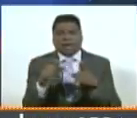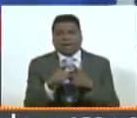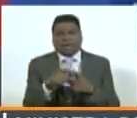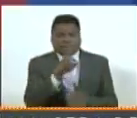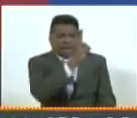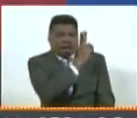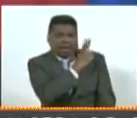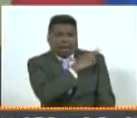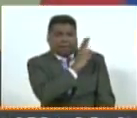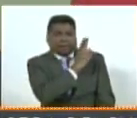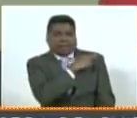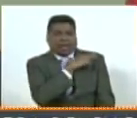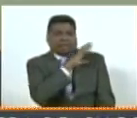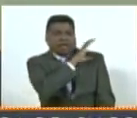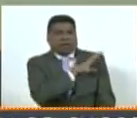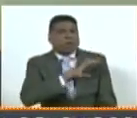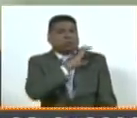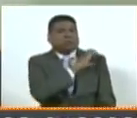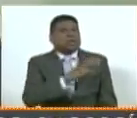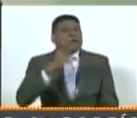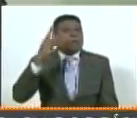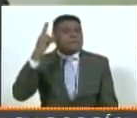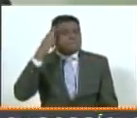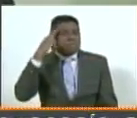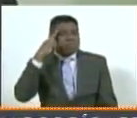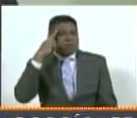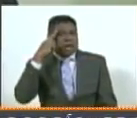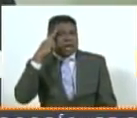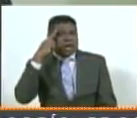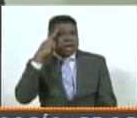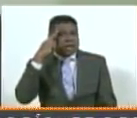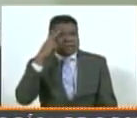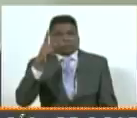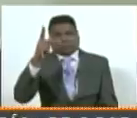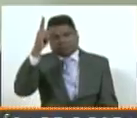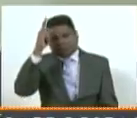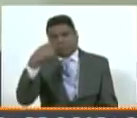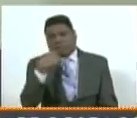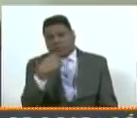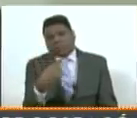del Consejo moral republicano tared William SAT quien ha dado a conocer este importante documento con